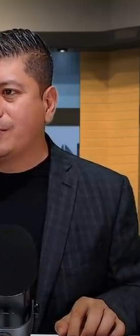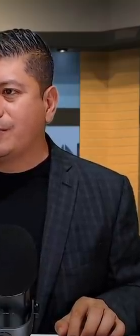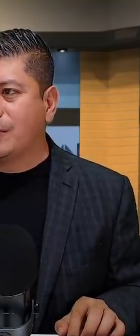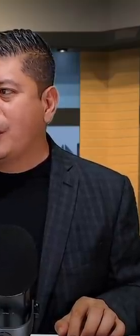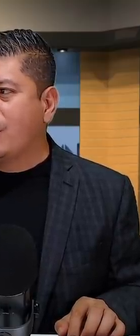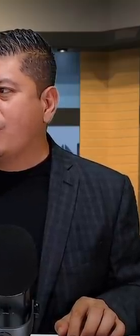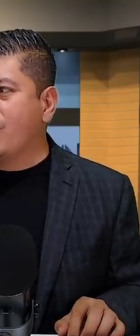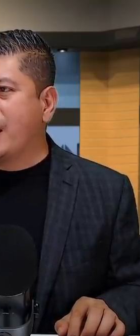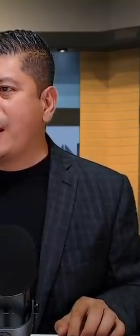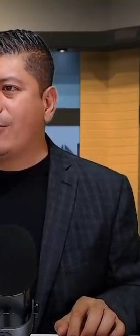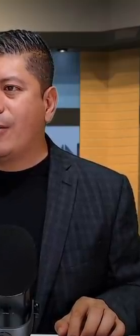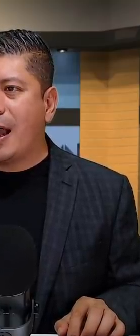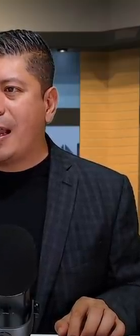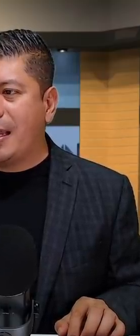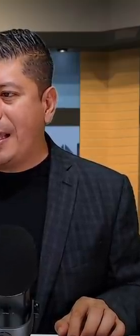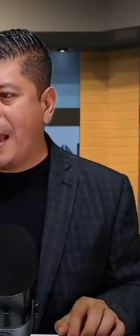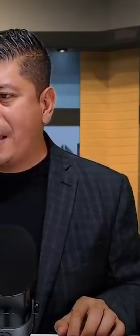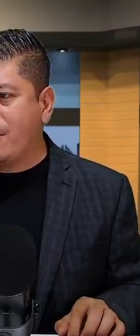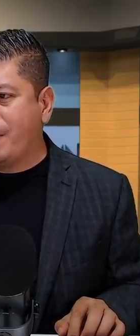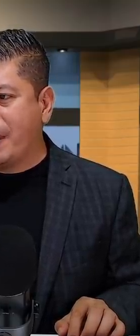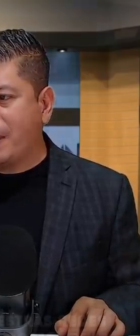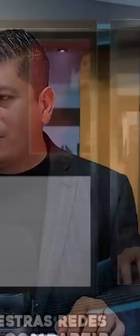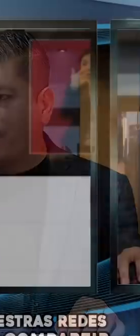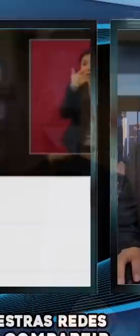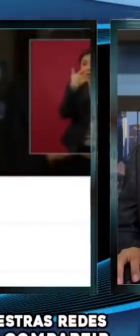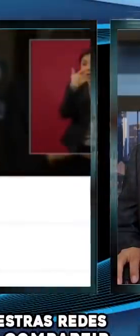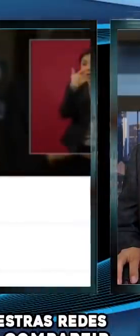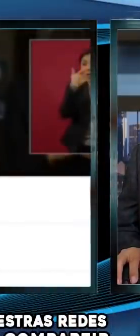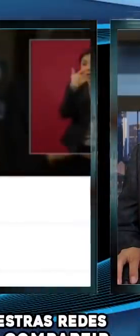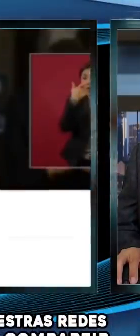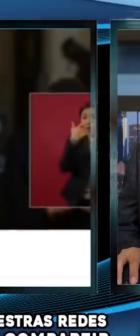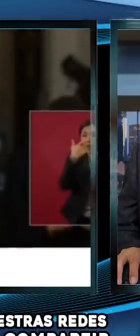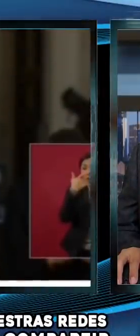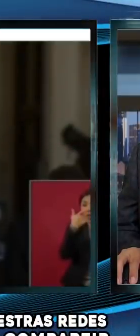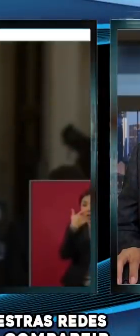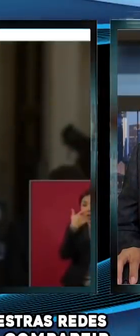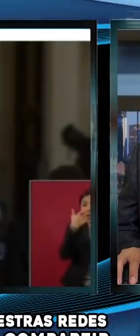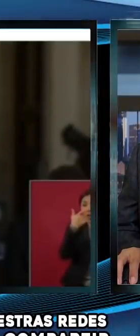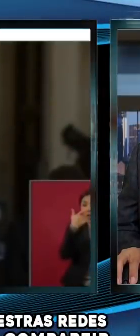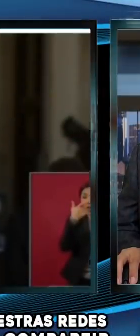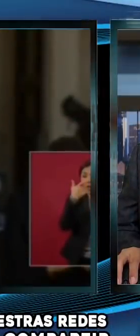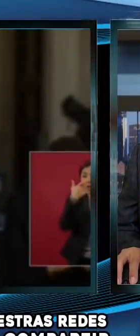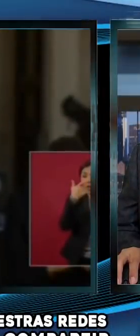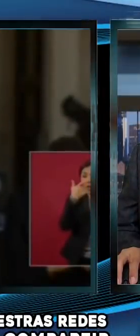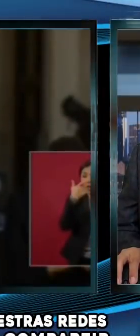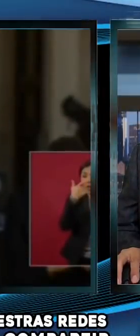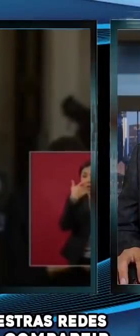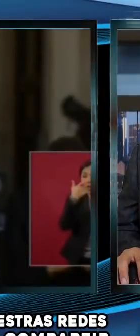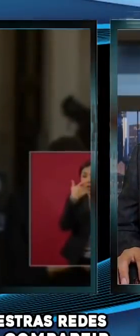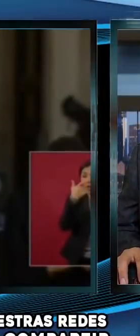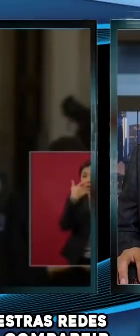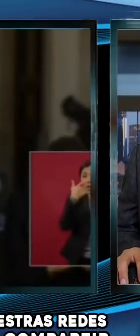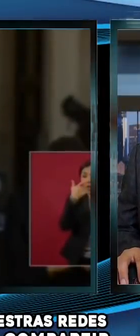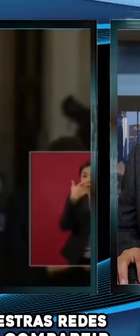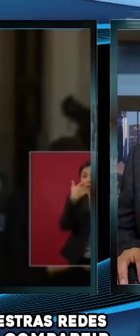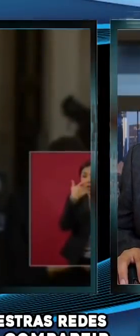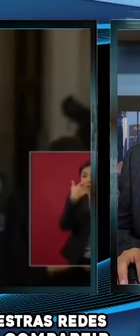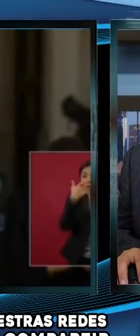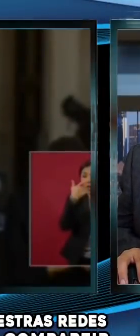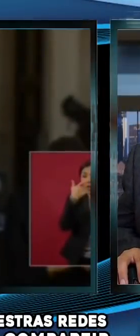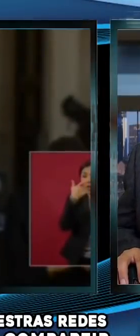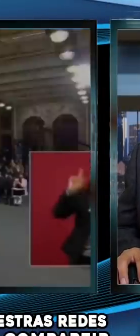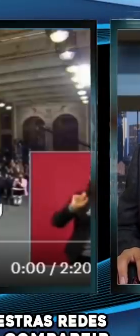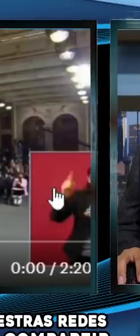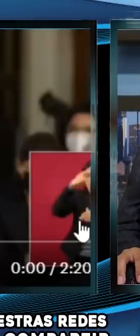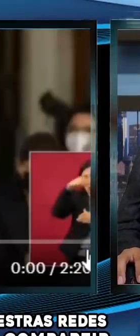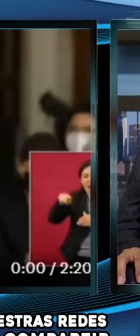consejeros con cargo al erario. Para quienes no pudieron ver su participación en la conferencia mañanera, miren nada más esta joya